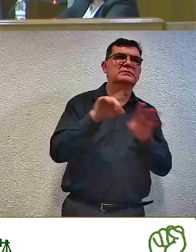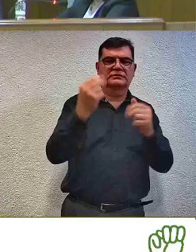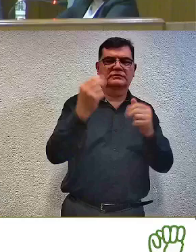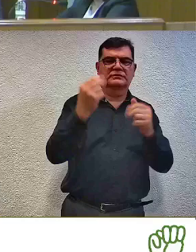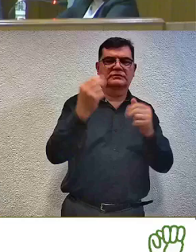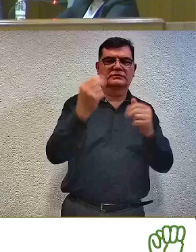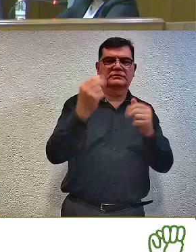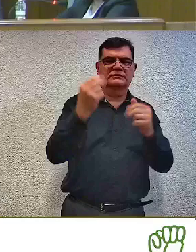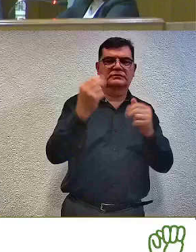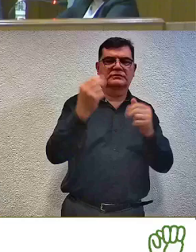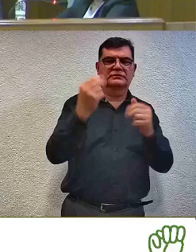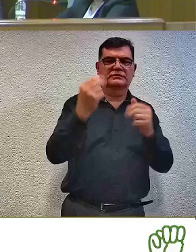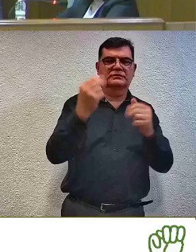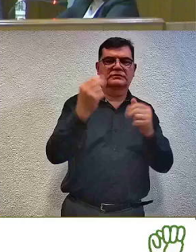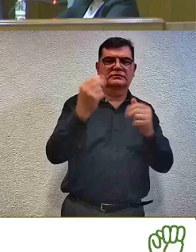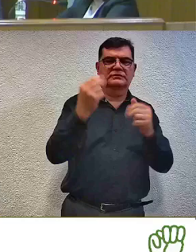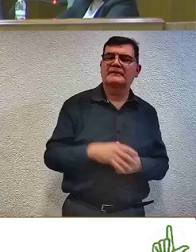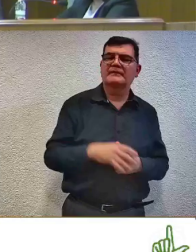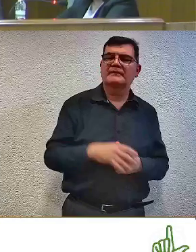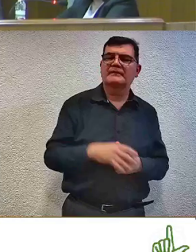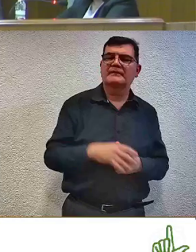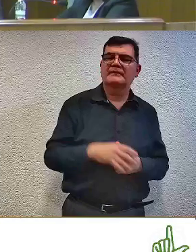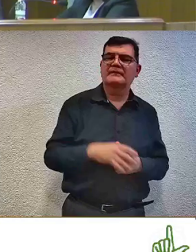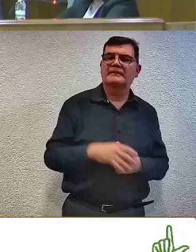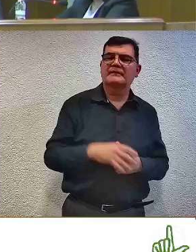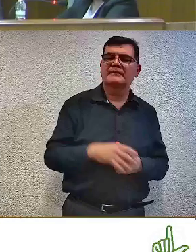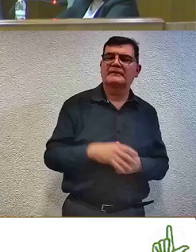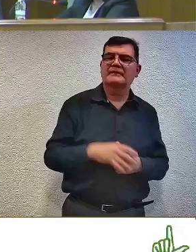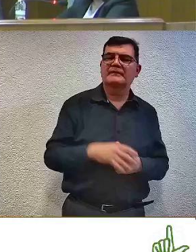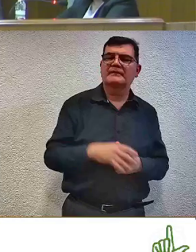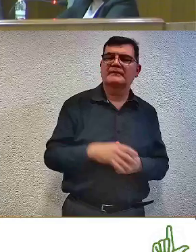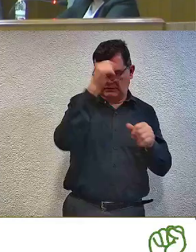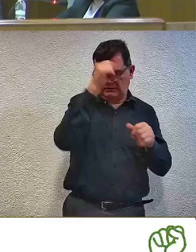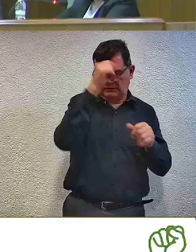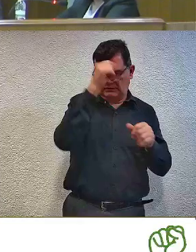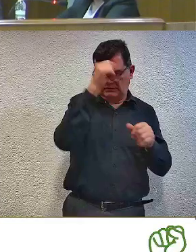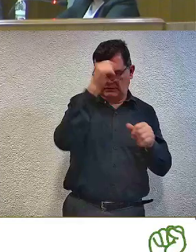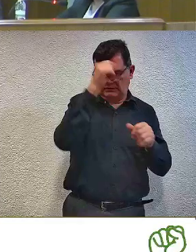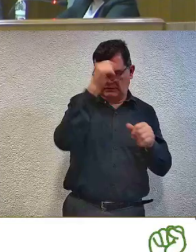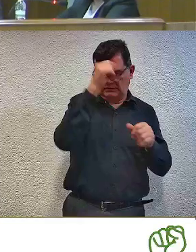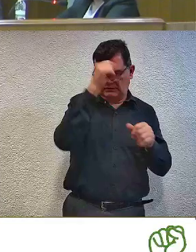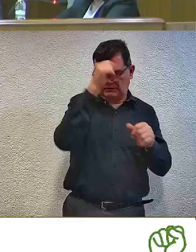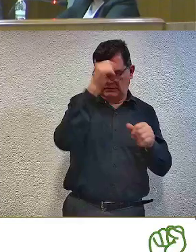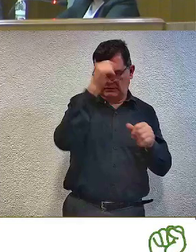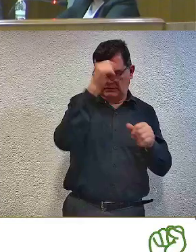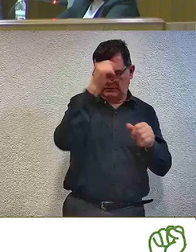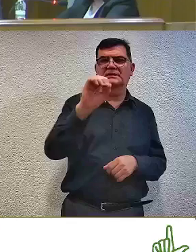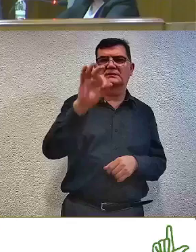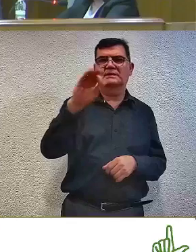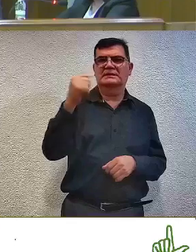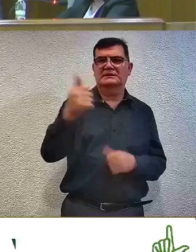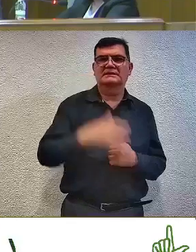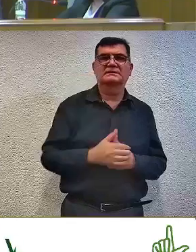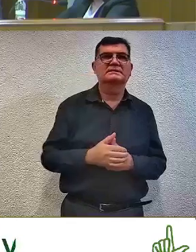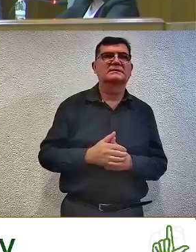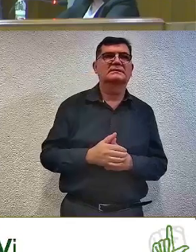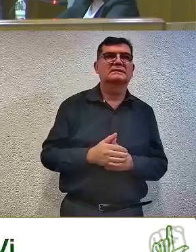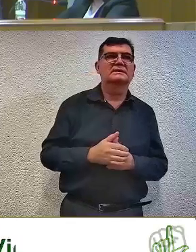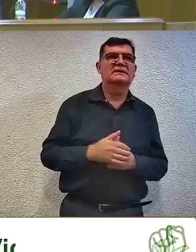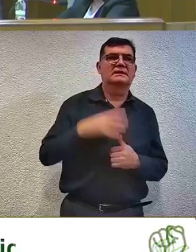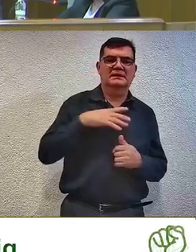a la ponencia número 1. El asunto 8 es el convenio SCT diagonal 046 de este año.